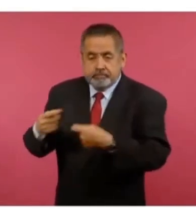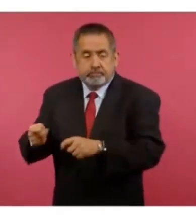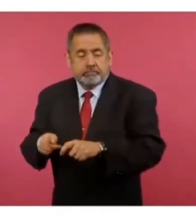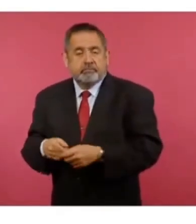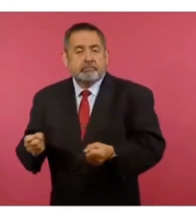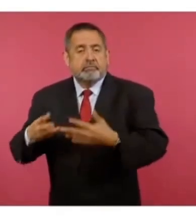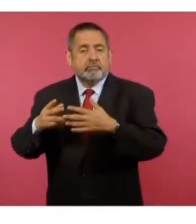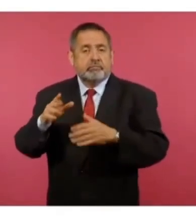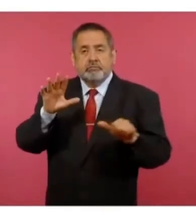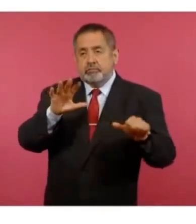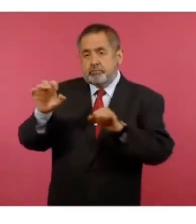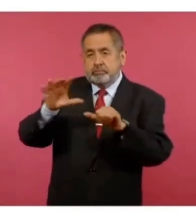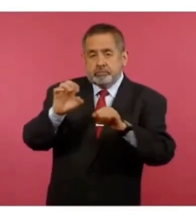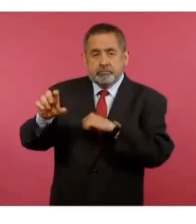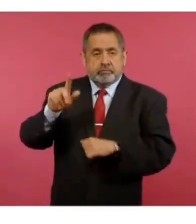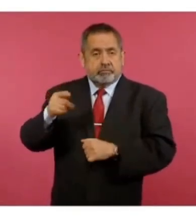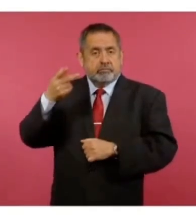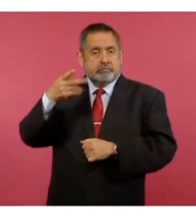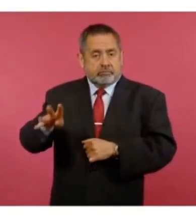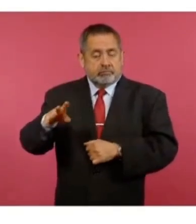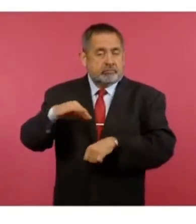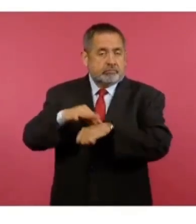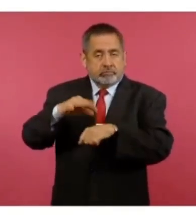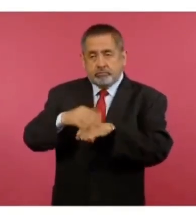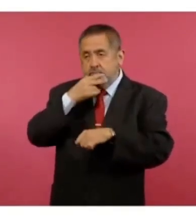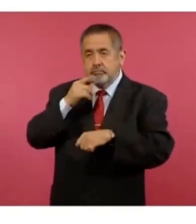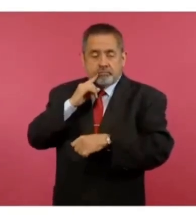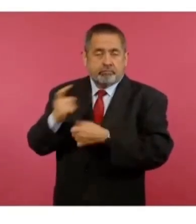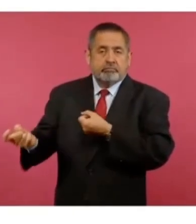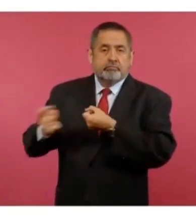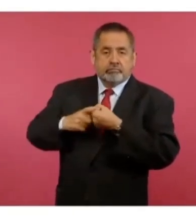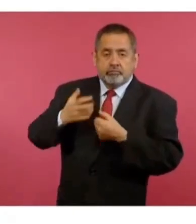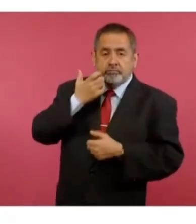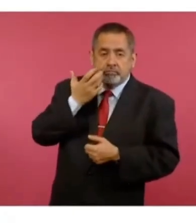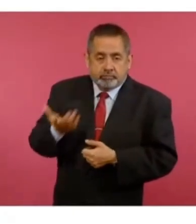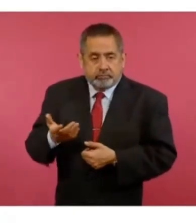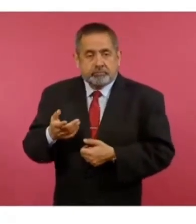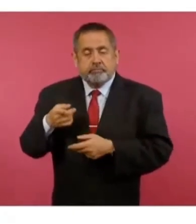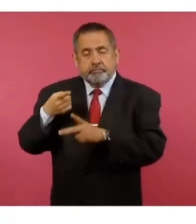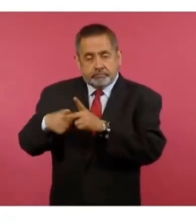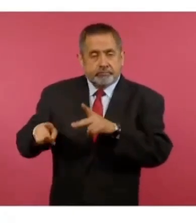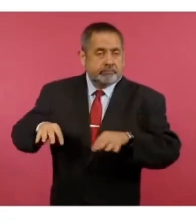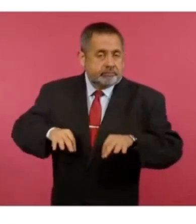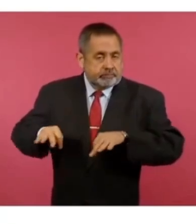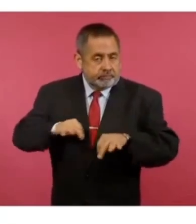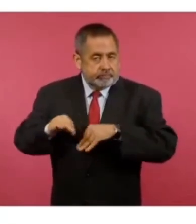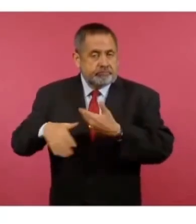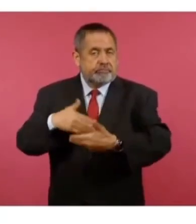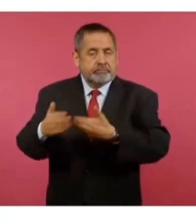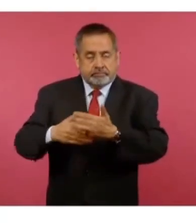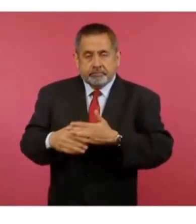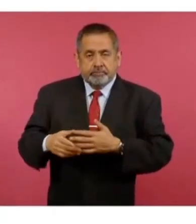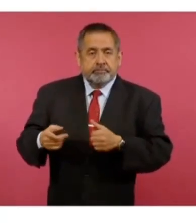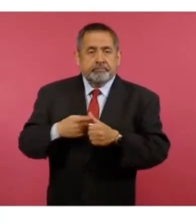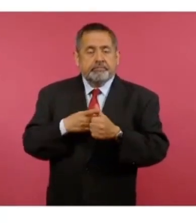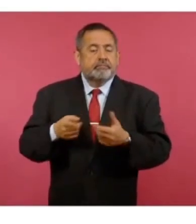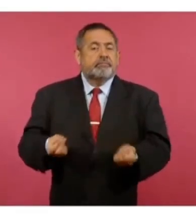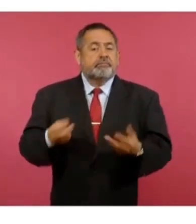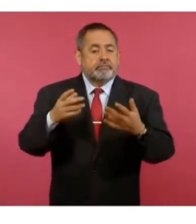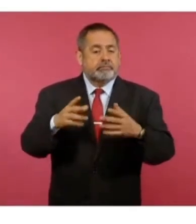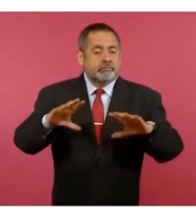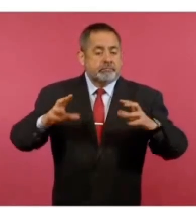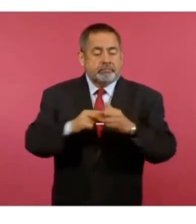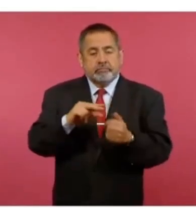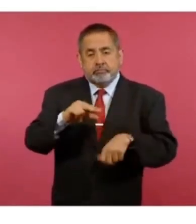un registro de 679 médicas y médicos generales interesados a trabajar en el primer nivel de atención. Y en el caso de los